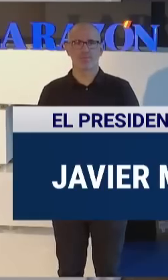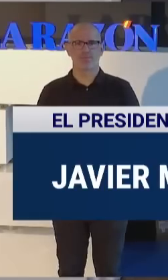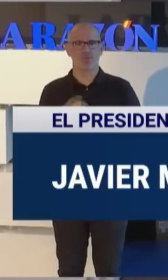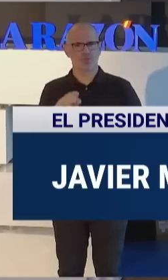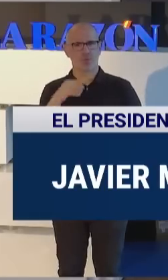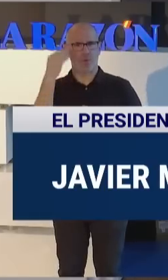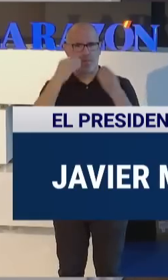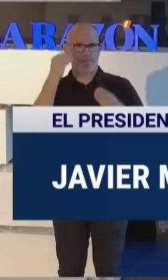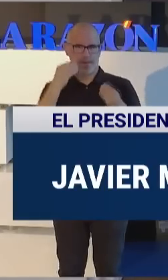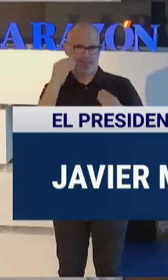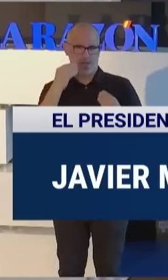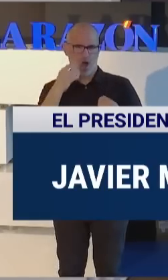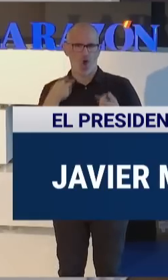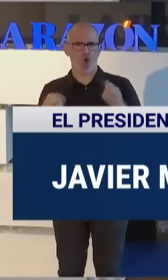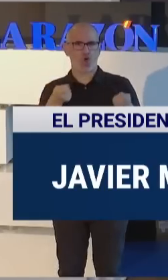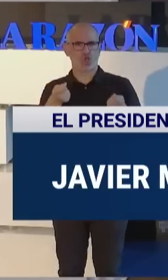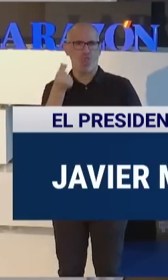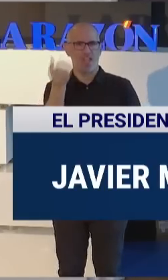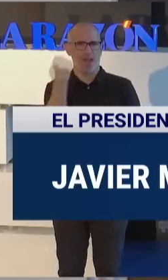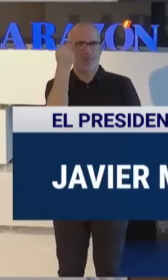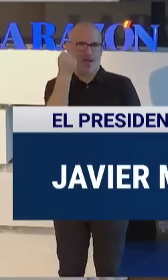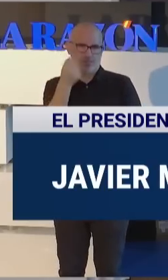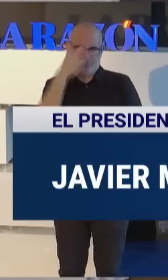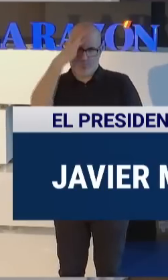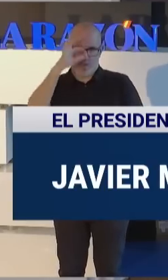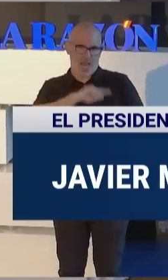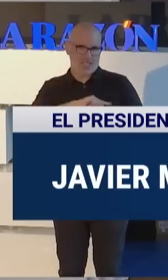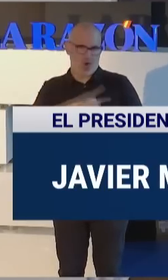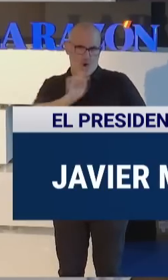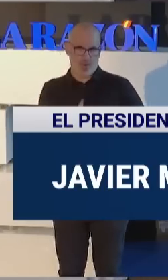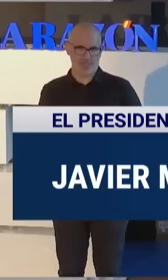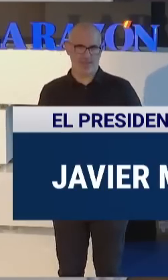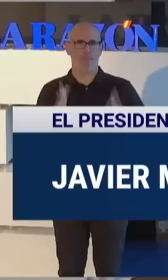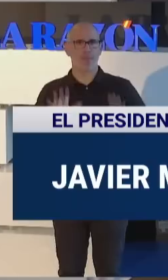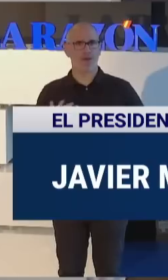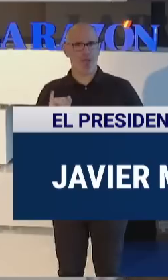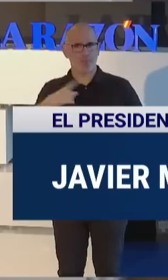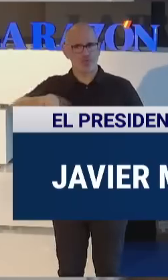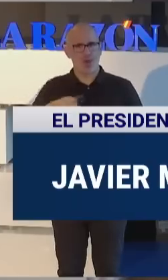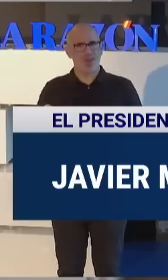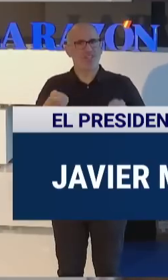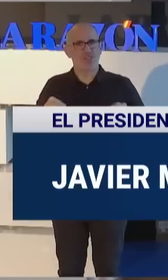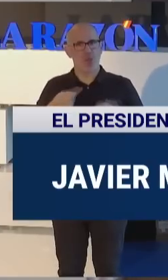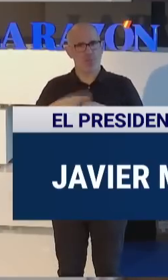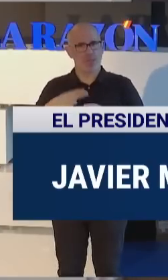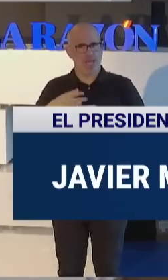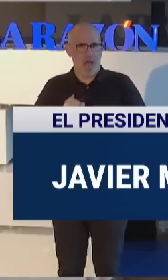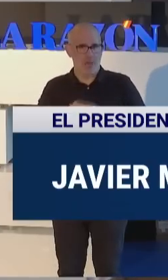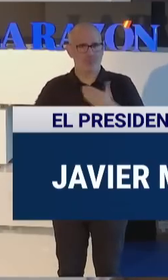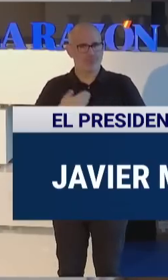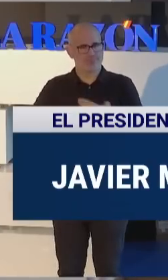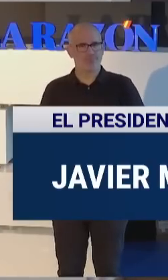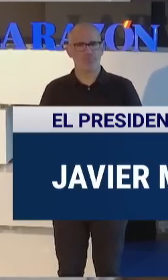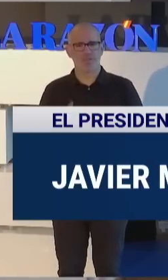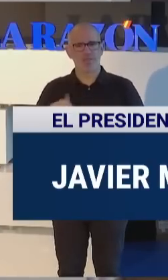consideras inmoral el control de capitales, pero hay un cepo que por esas restricciones políticas estáis manteniendo. Después